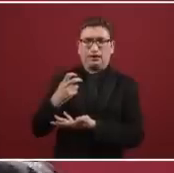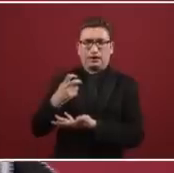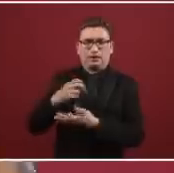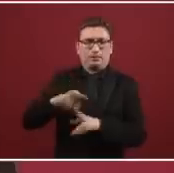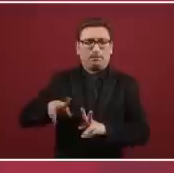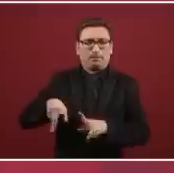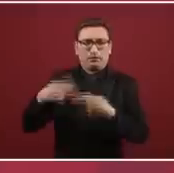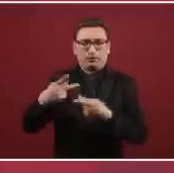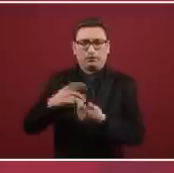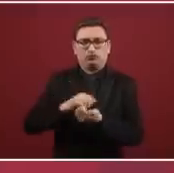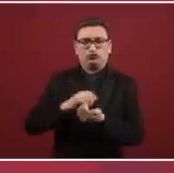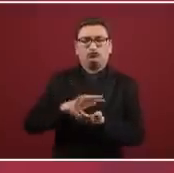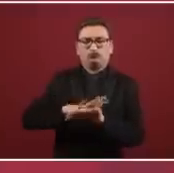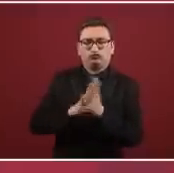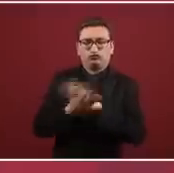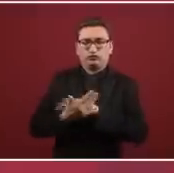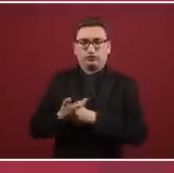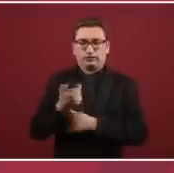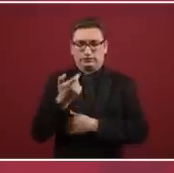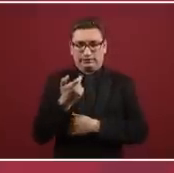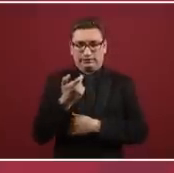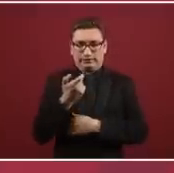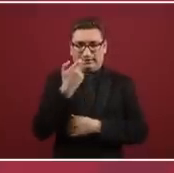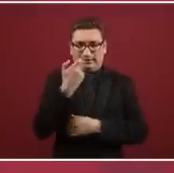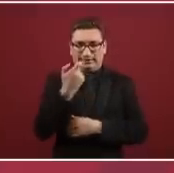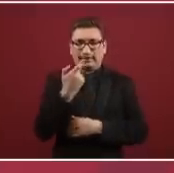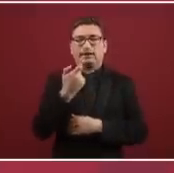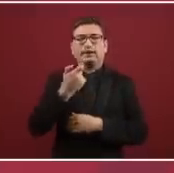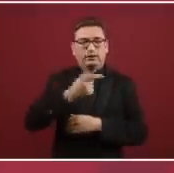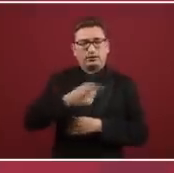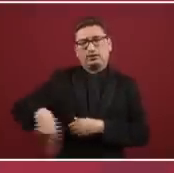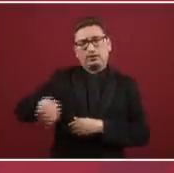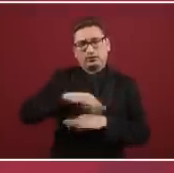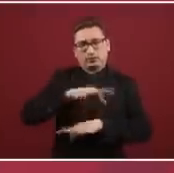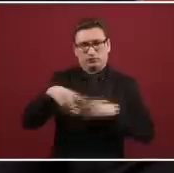a la gente, se le entregue al pueblo.